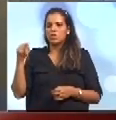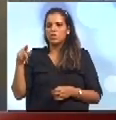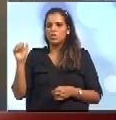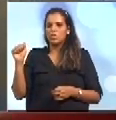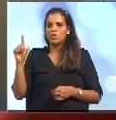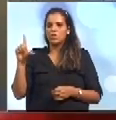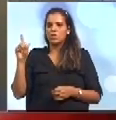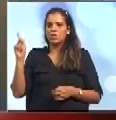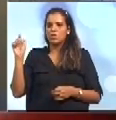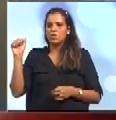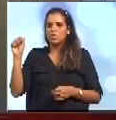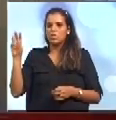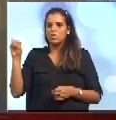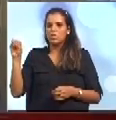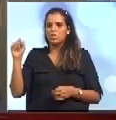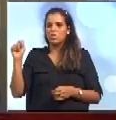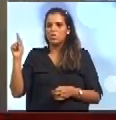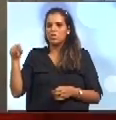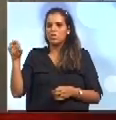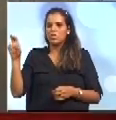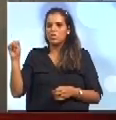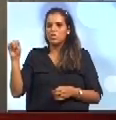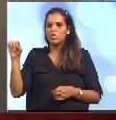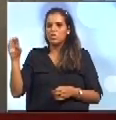Y es